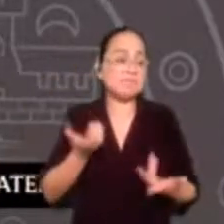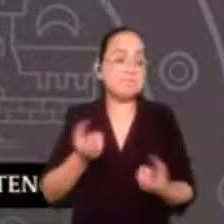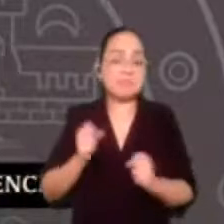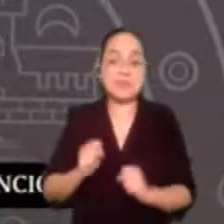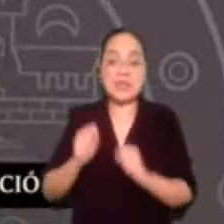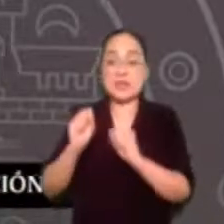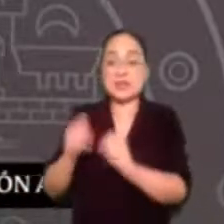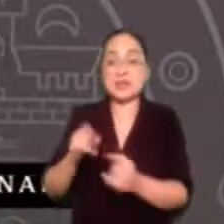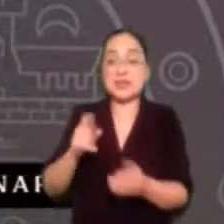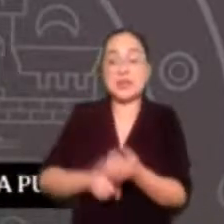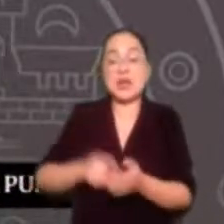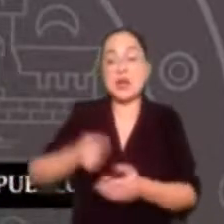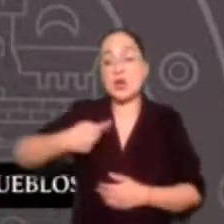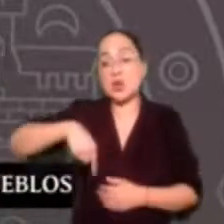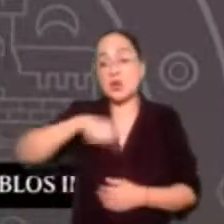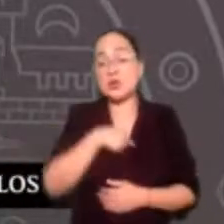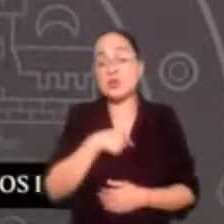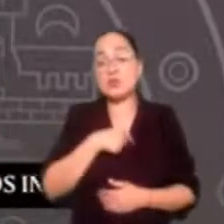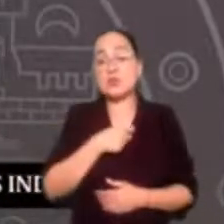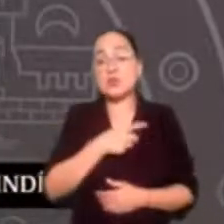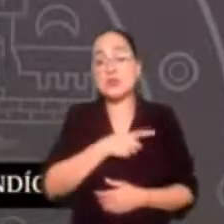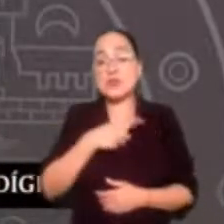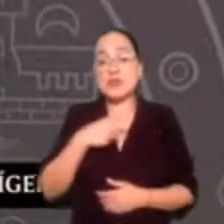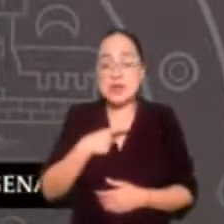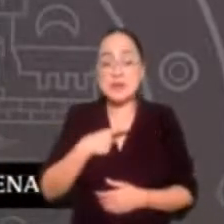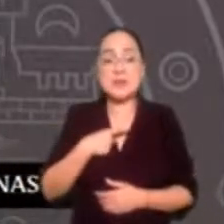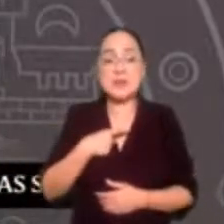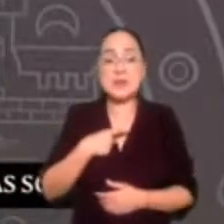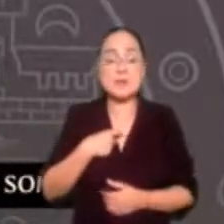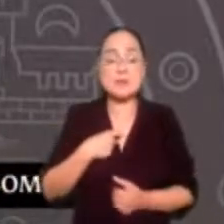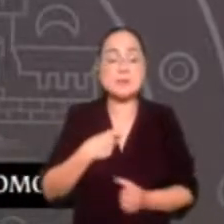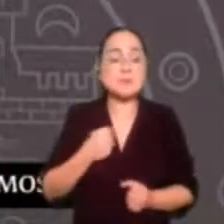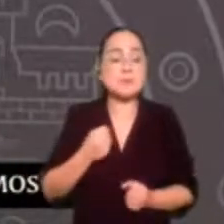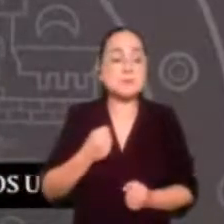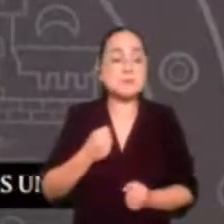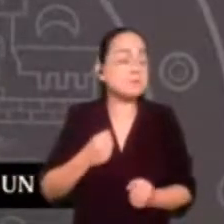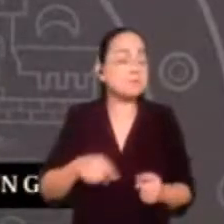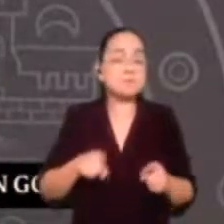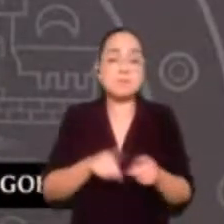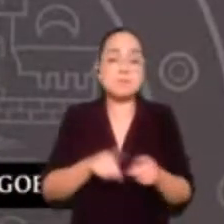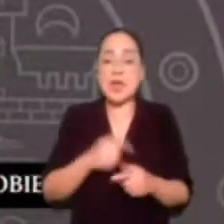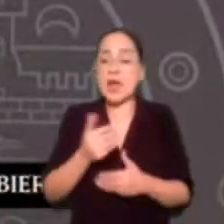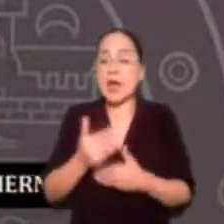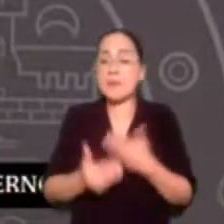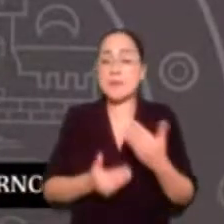tenemos que caminar con la debida decencia,